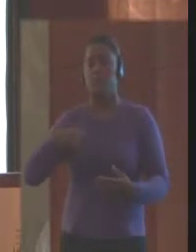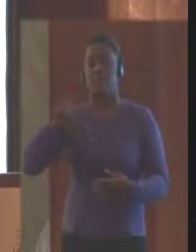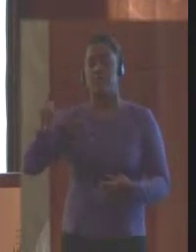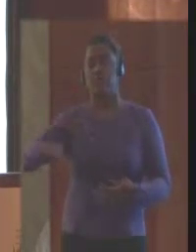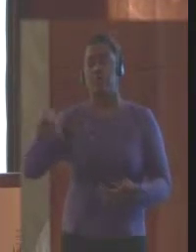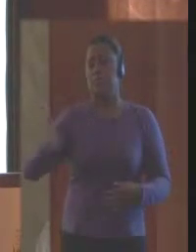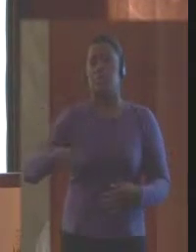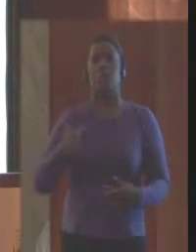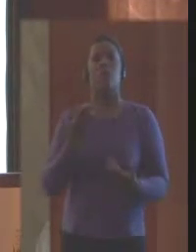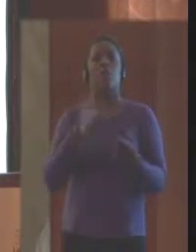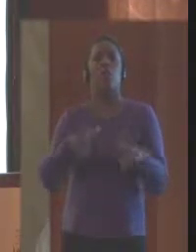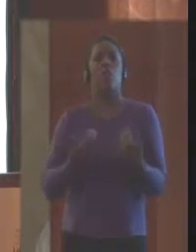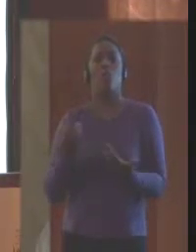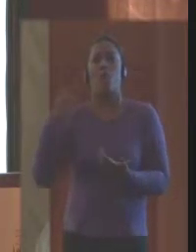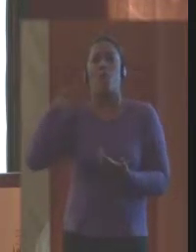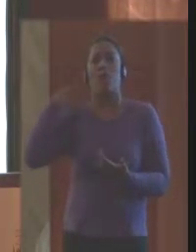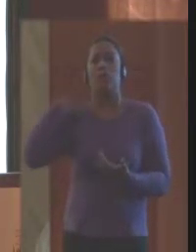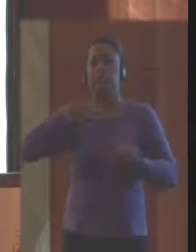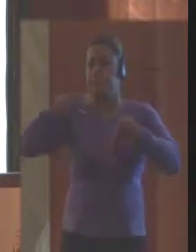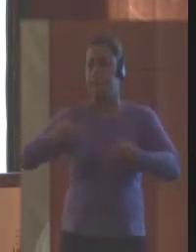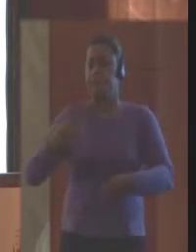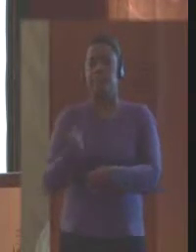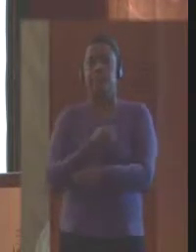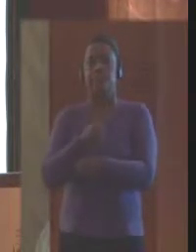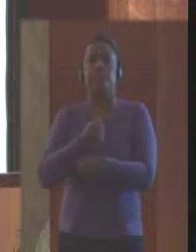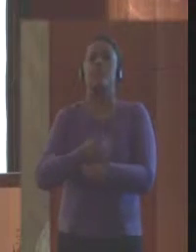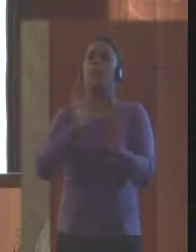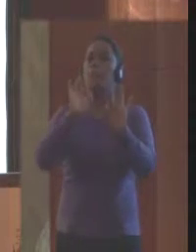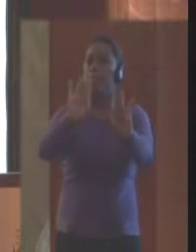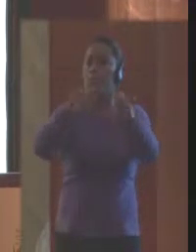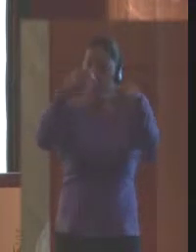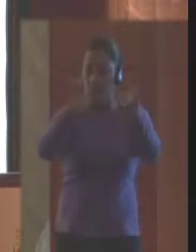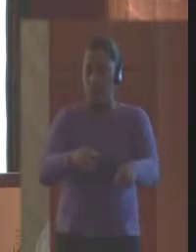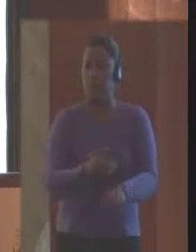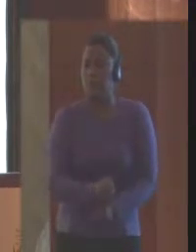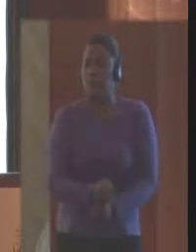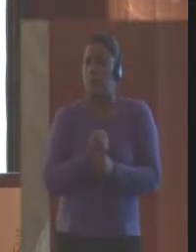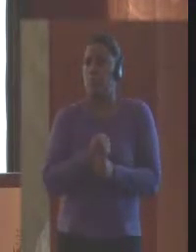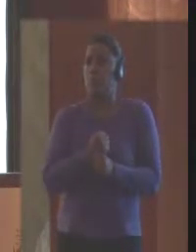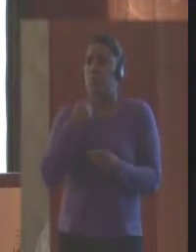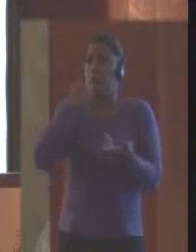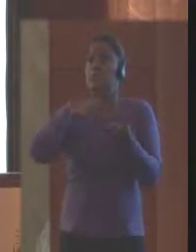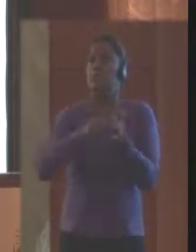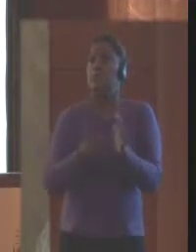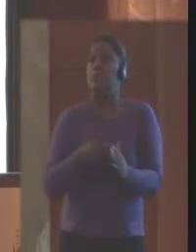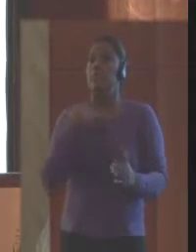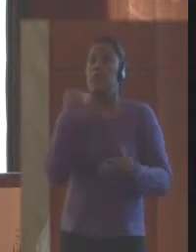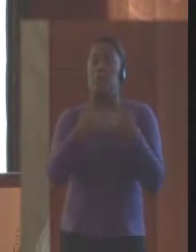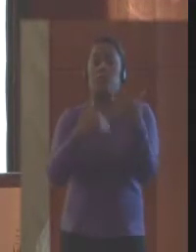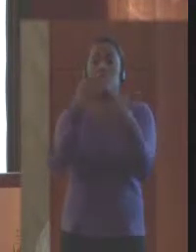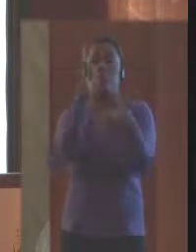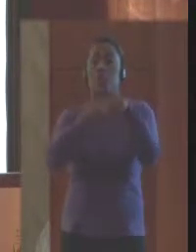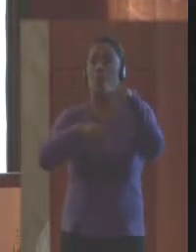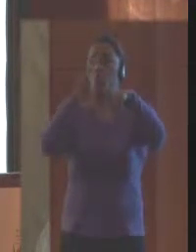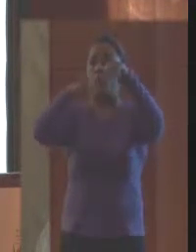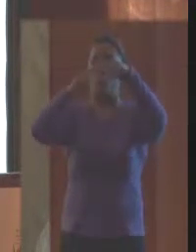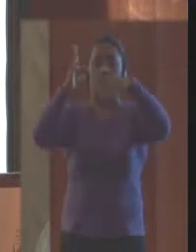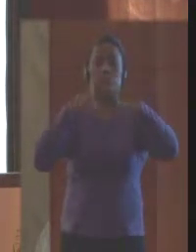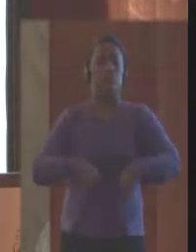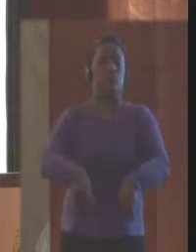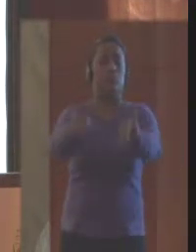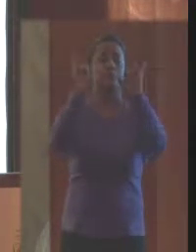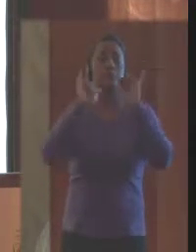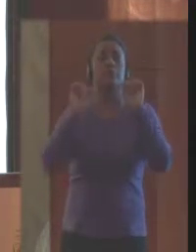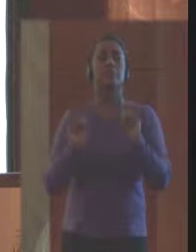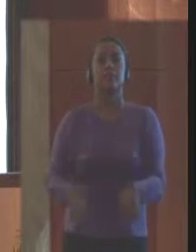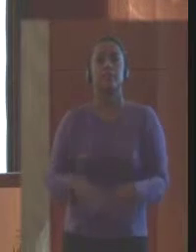garantizar no solamente la sismoresistencia de las construcciones, sino para que las construcciones sirvan igualmente para garantizar